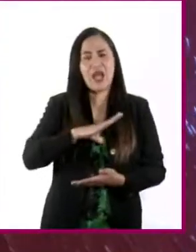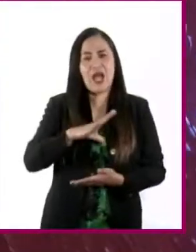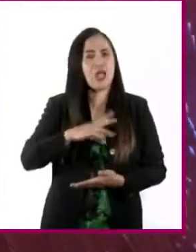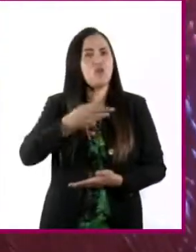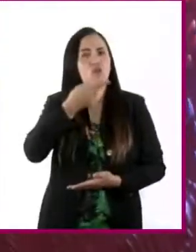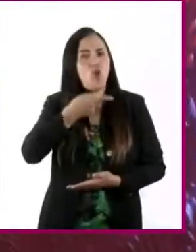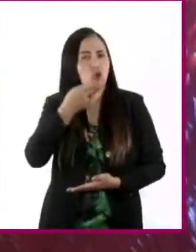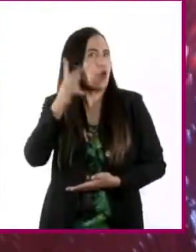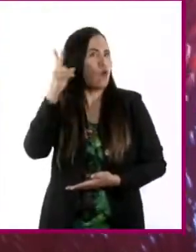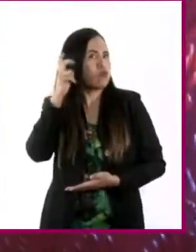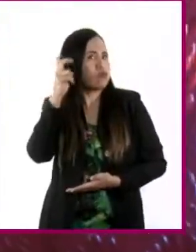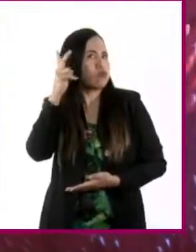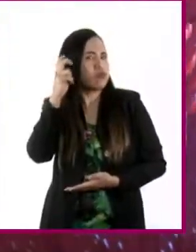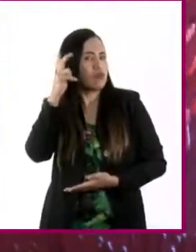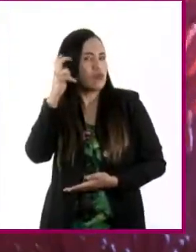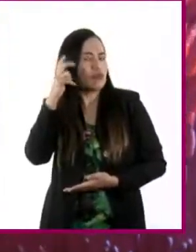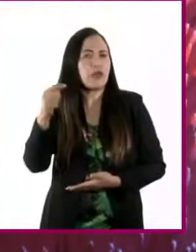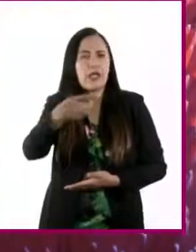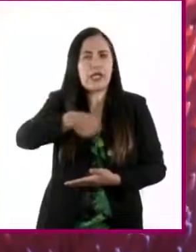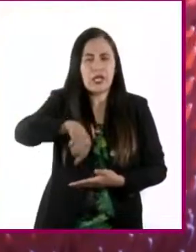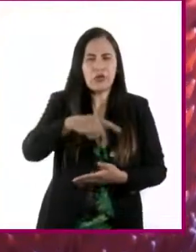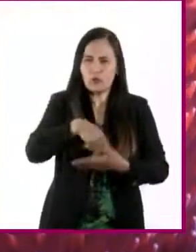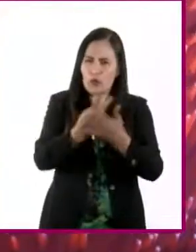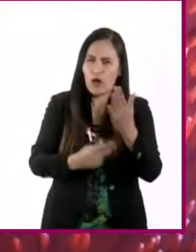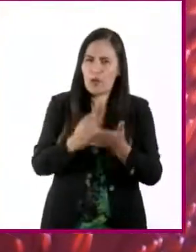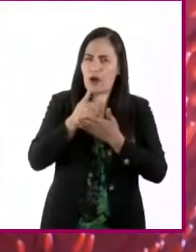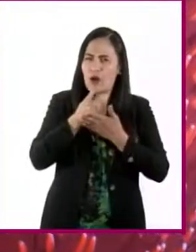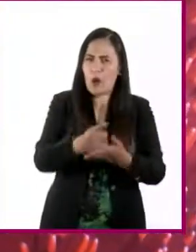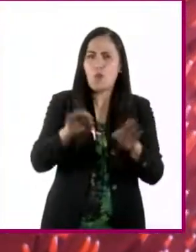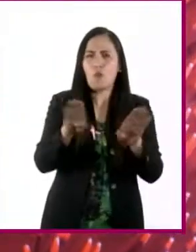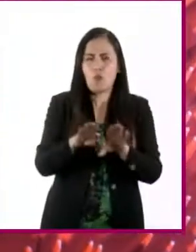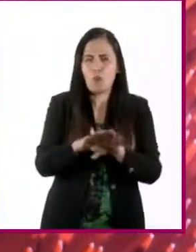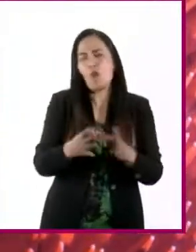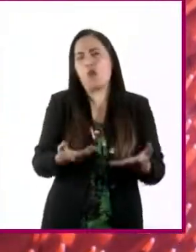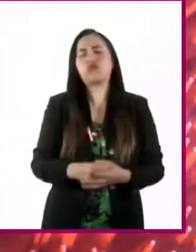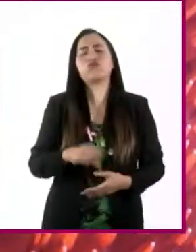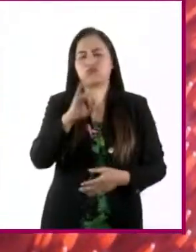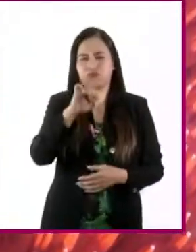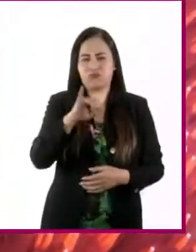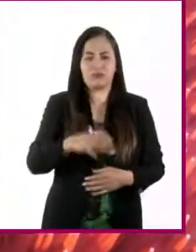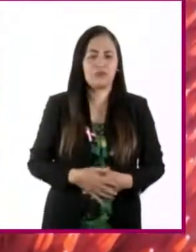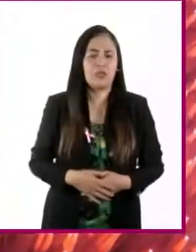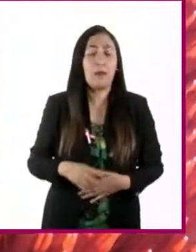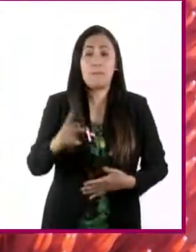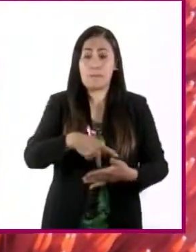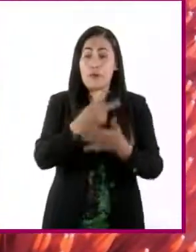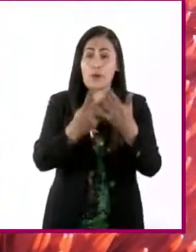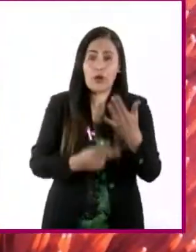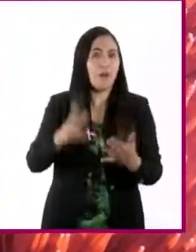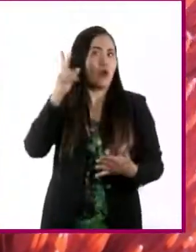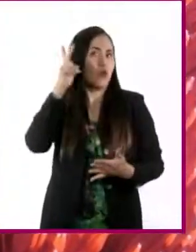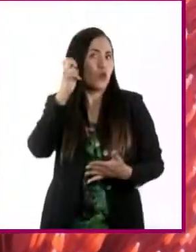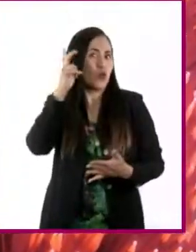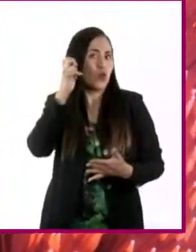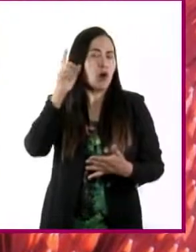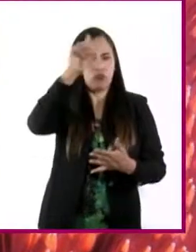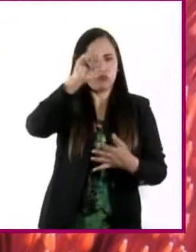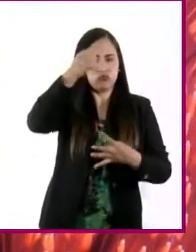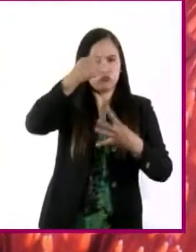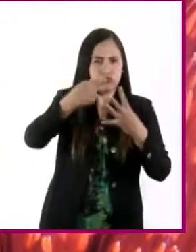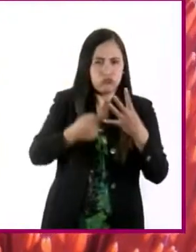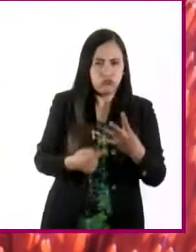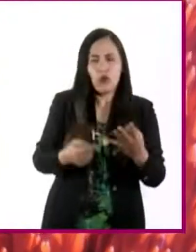ejercicio del derecho a la información y a la educación. Por ejemplo, un tipo de tecnología digital de apoyo para personas con discapacidad motora